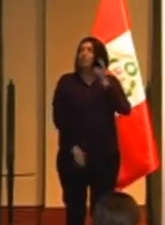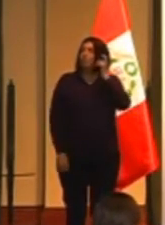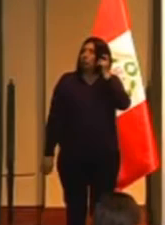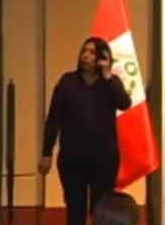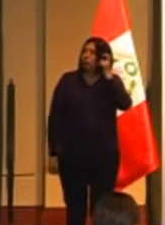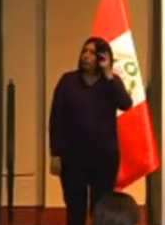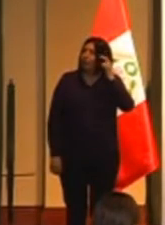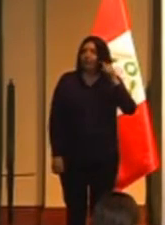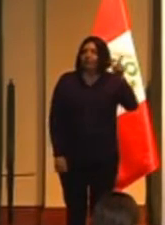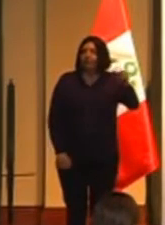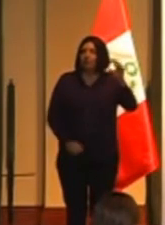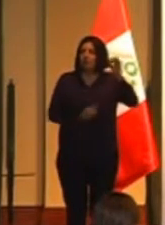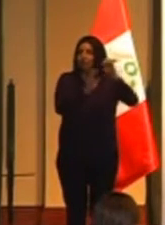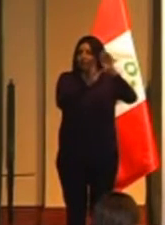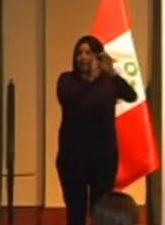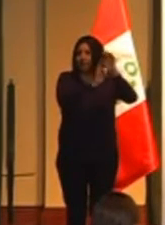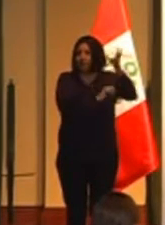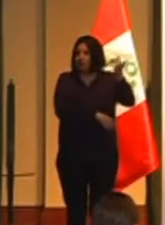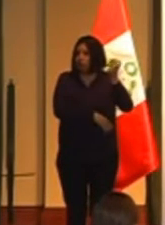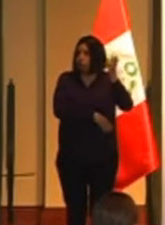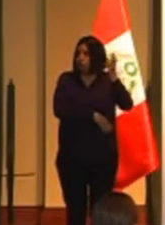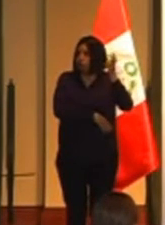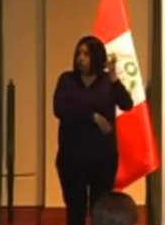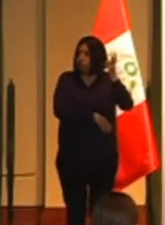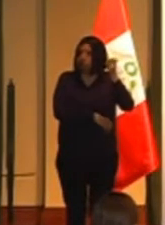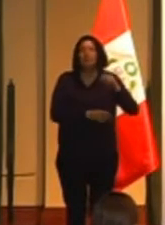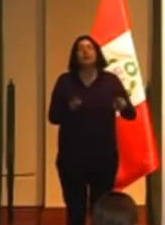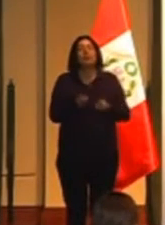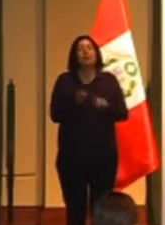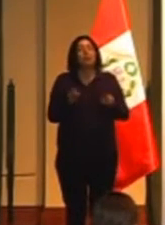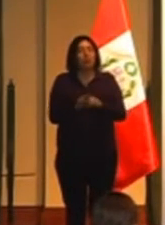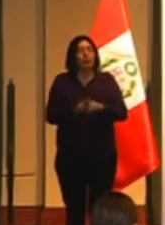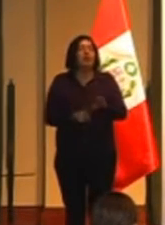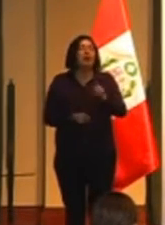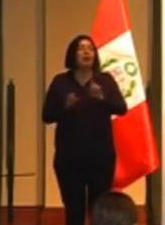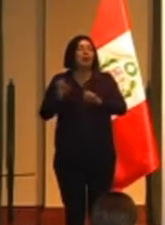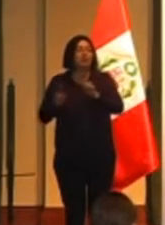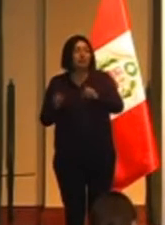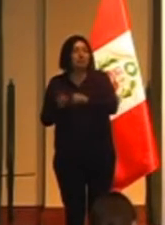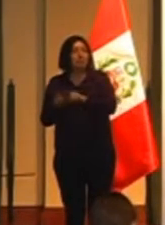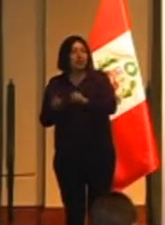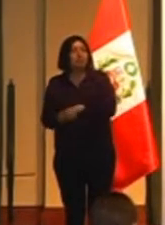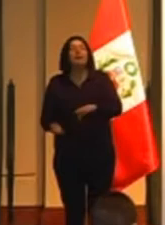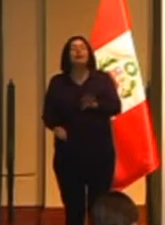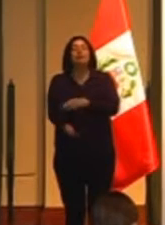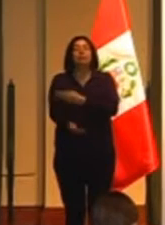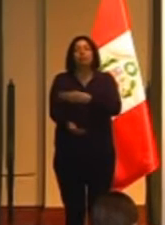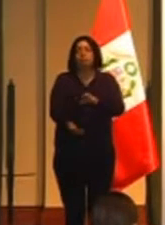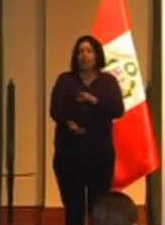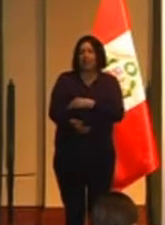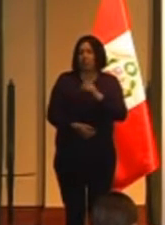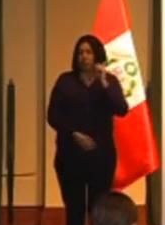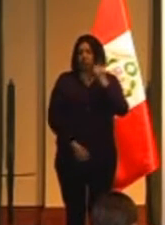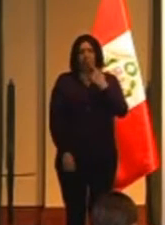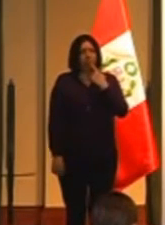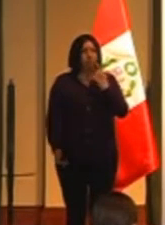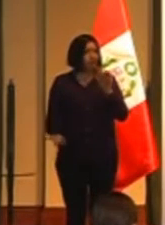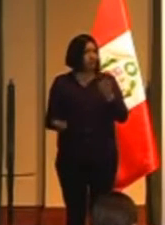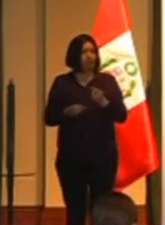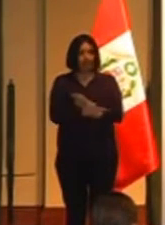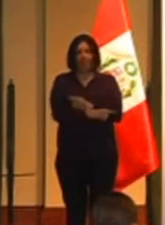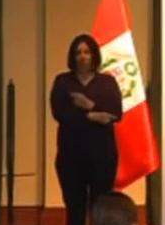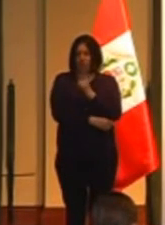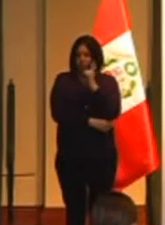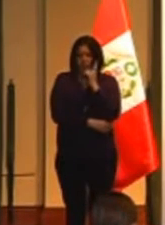película. Y así como tenemos eso, hemos hecho conciertos para sordos. Puede parecer contradictorio lo que estoy